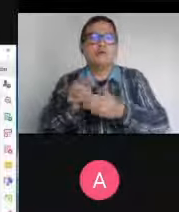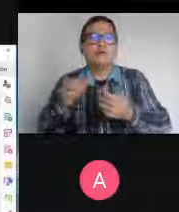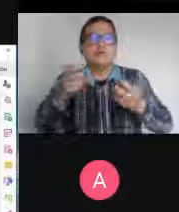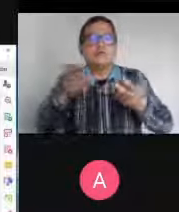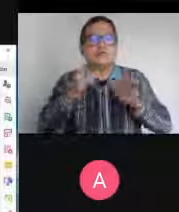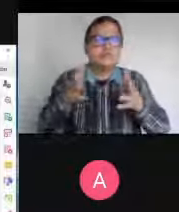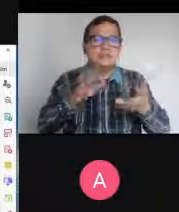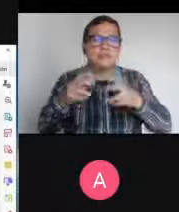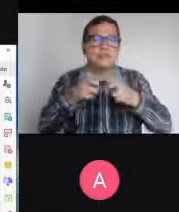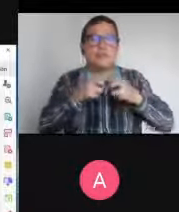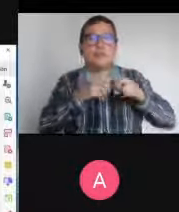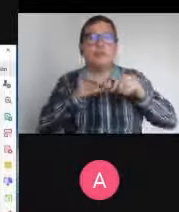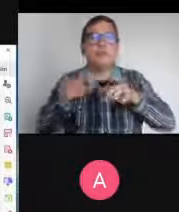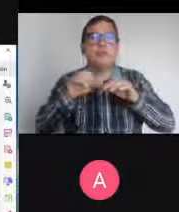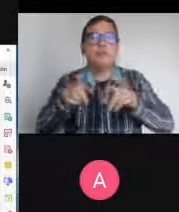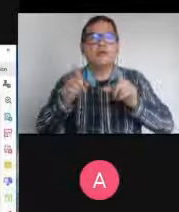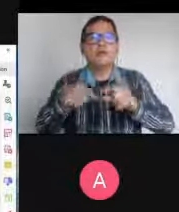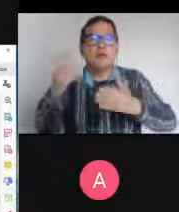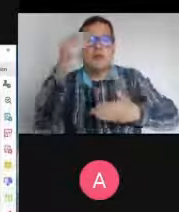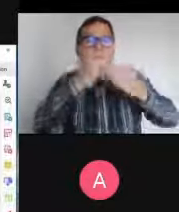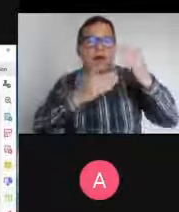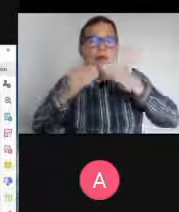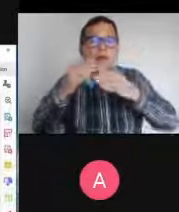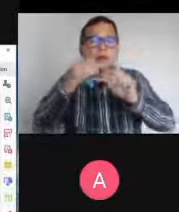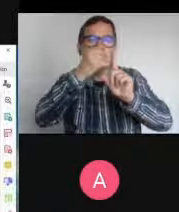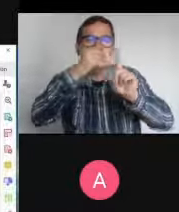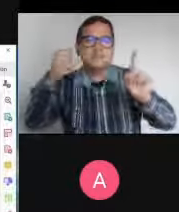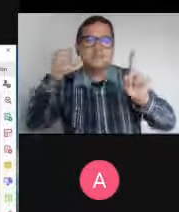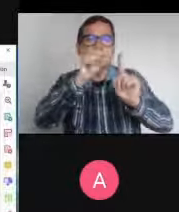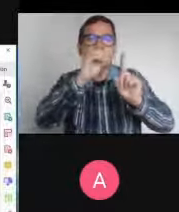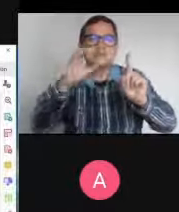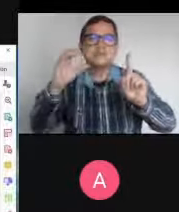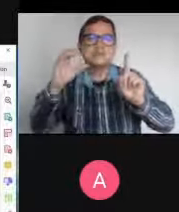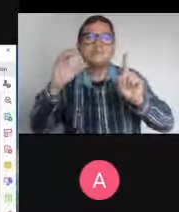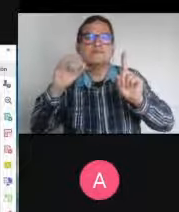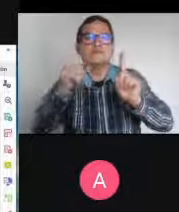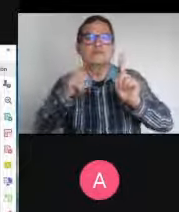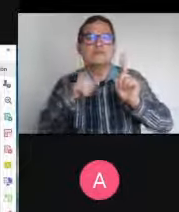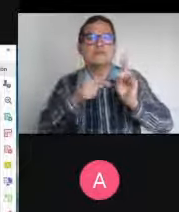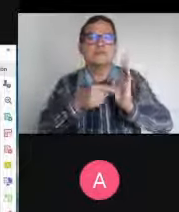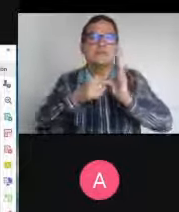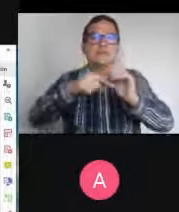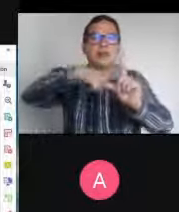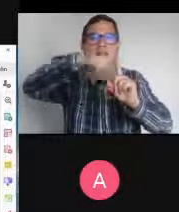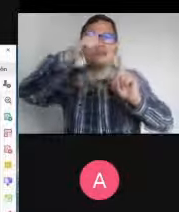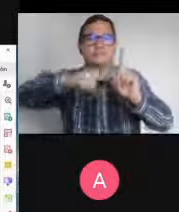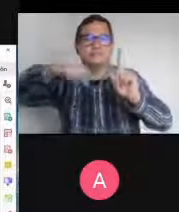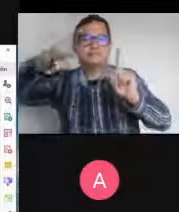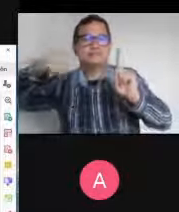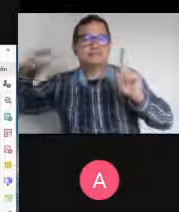Y dentro de esta temática, pues vamos a ver los conceptos de frecuencia, periodo, amplitud.